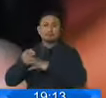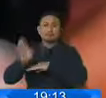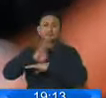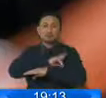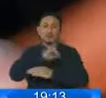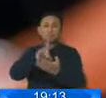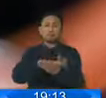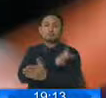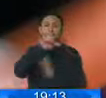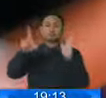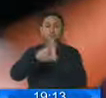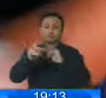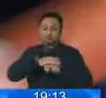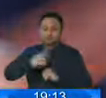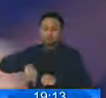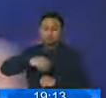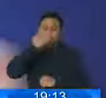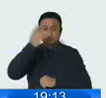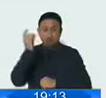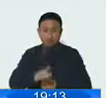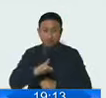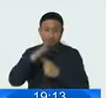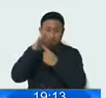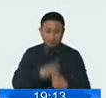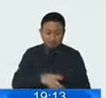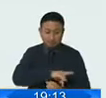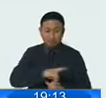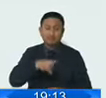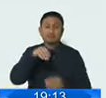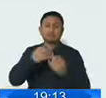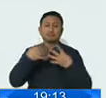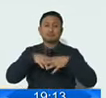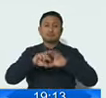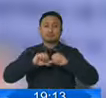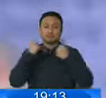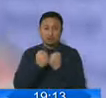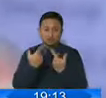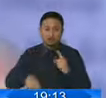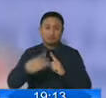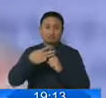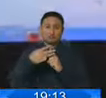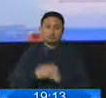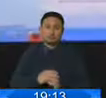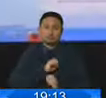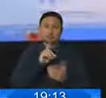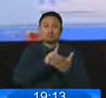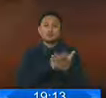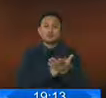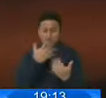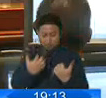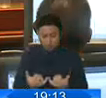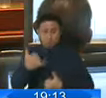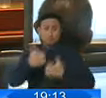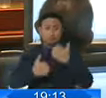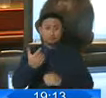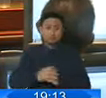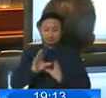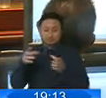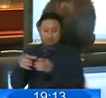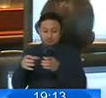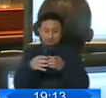de ley que regula los actos de odio y discriminación en redes sociales e internet, proyecto que ha generado polémicas entre los